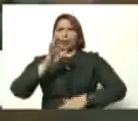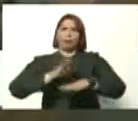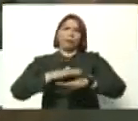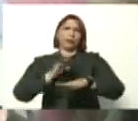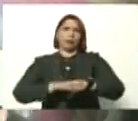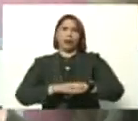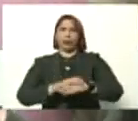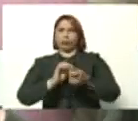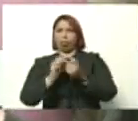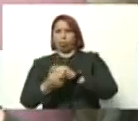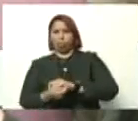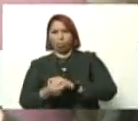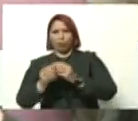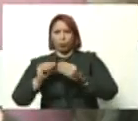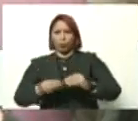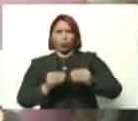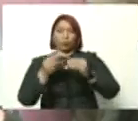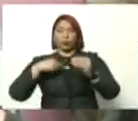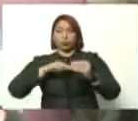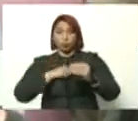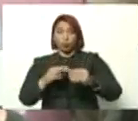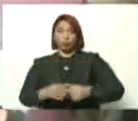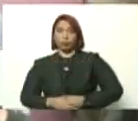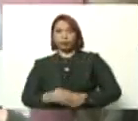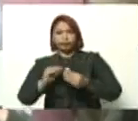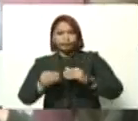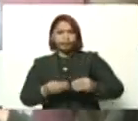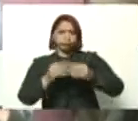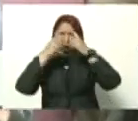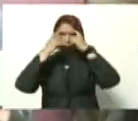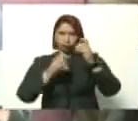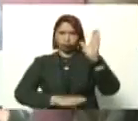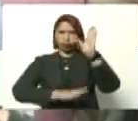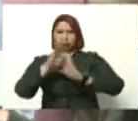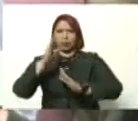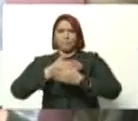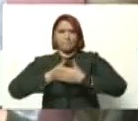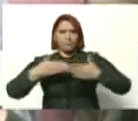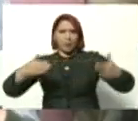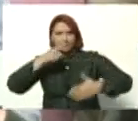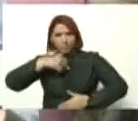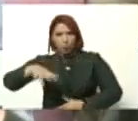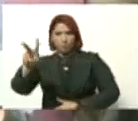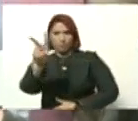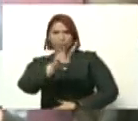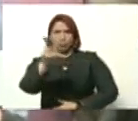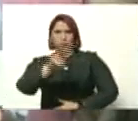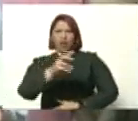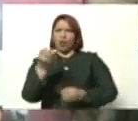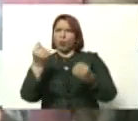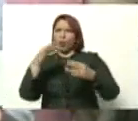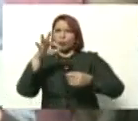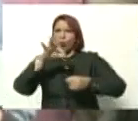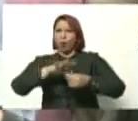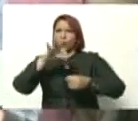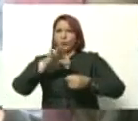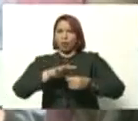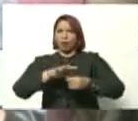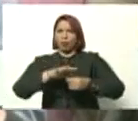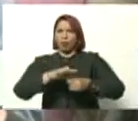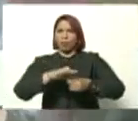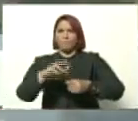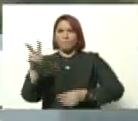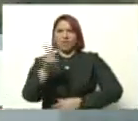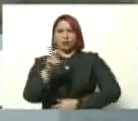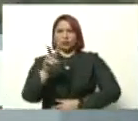chatarra. Aquí lo hemos recuperado, lo hemos repotenciado y está a la disposición del pueblo venezolano. ¿Cuánto se ha ahorrado la República en